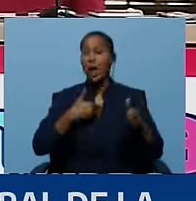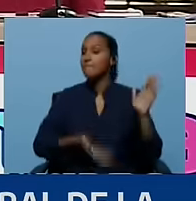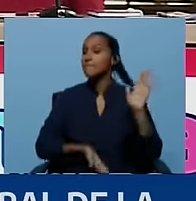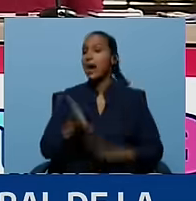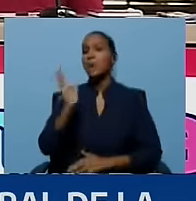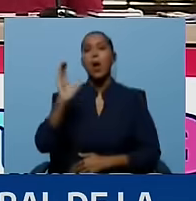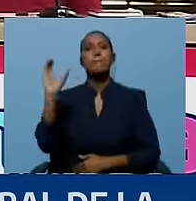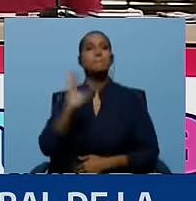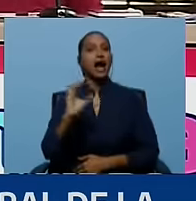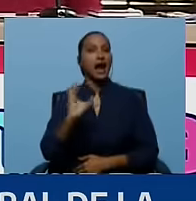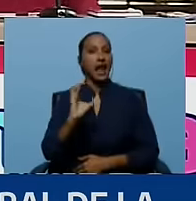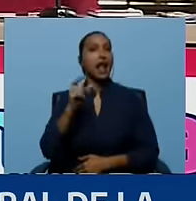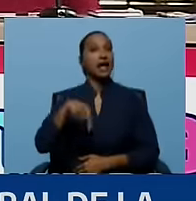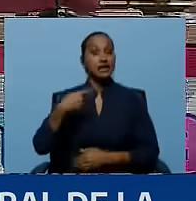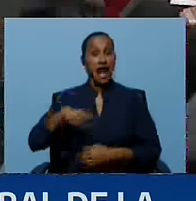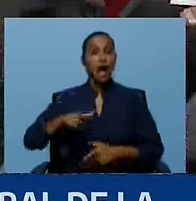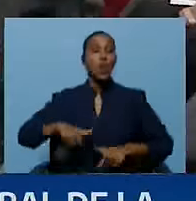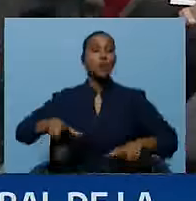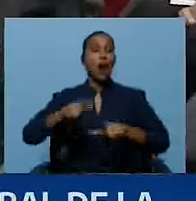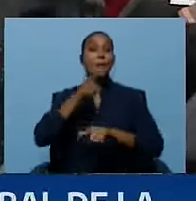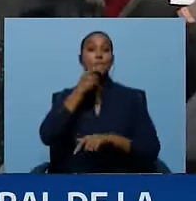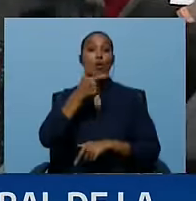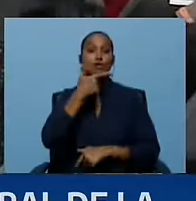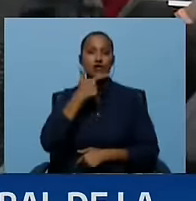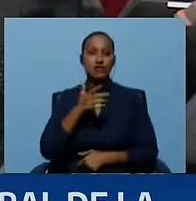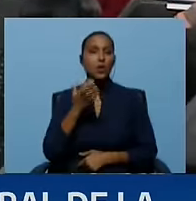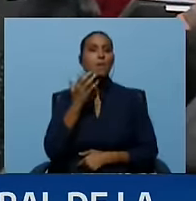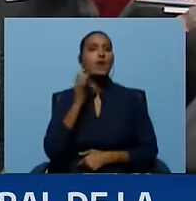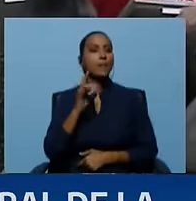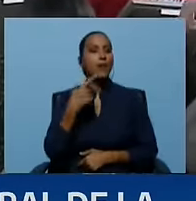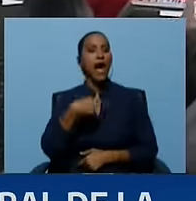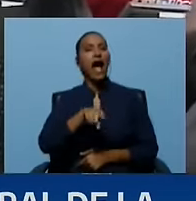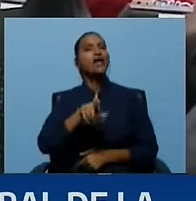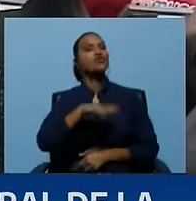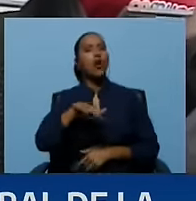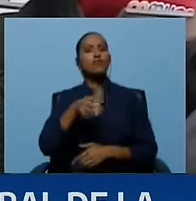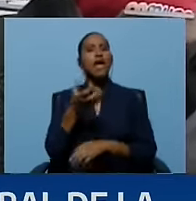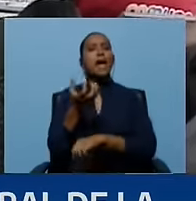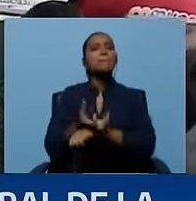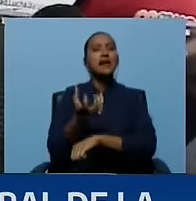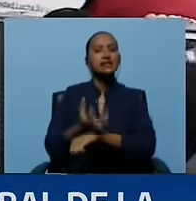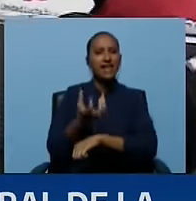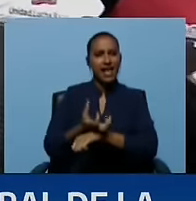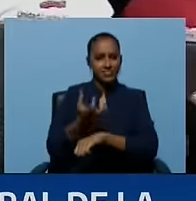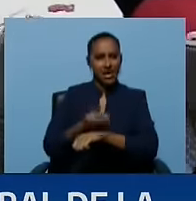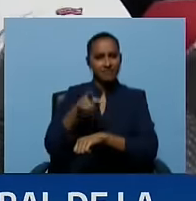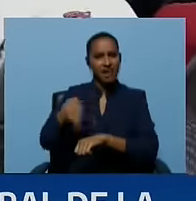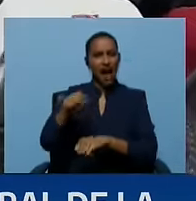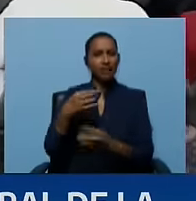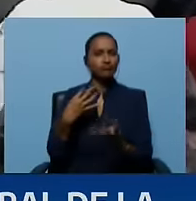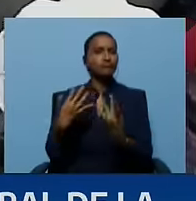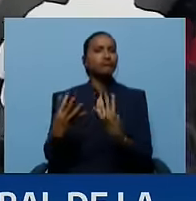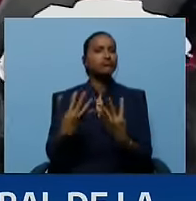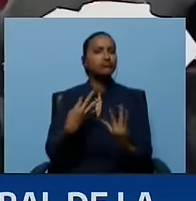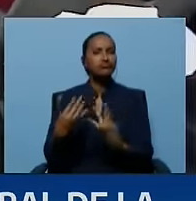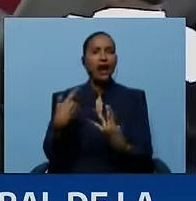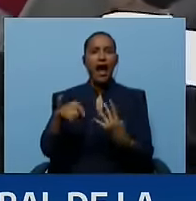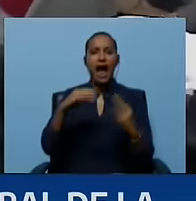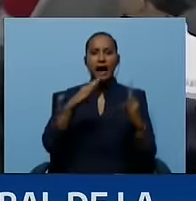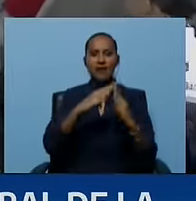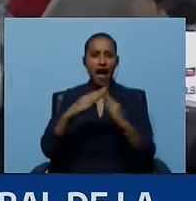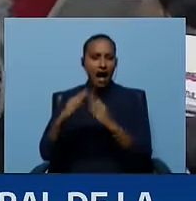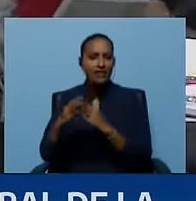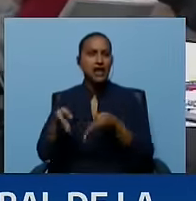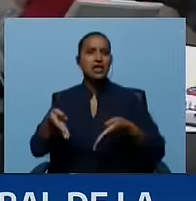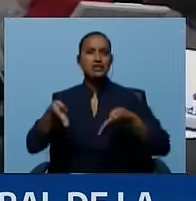A que hay lugares bonitos. Por ejemplo, hay un lugar que llaman Chulavista en Las Mercedes. ¿Verdad? Ahí hay unas casas,